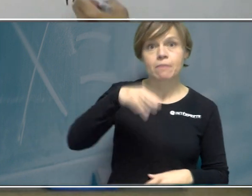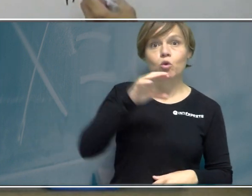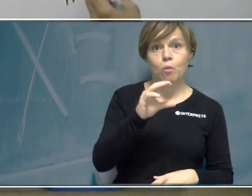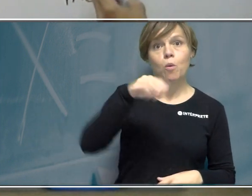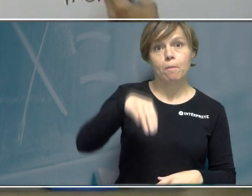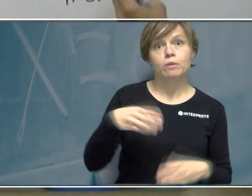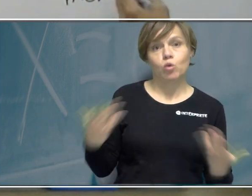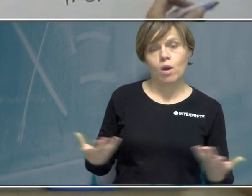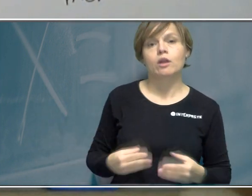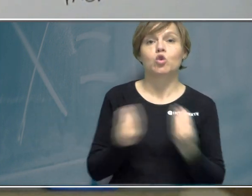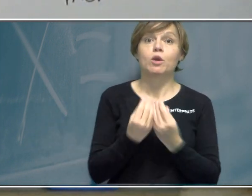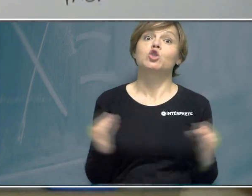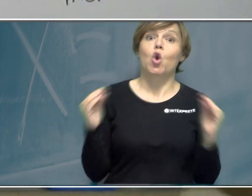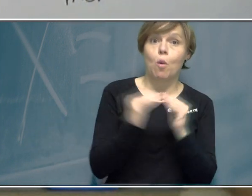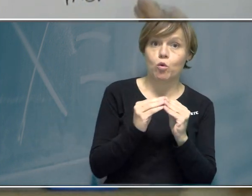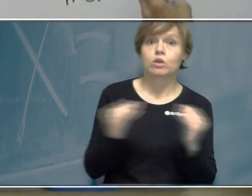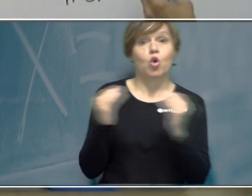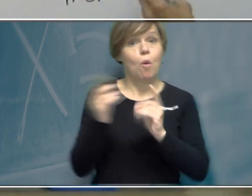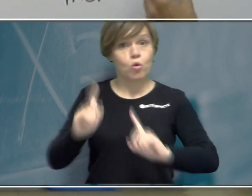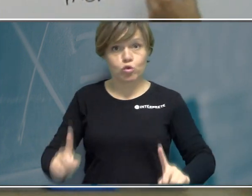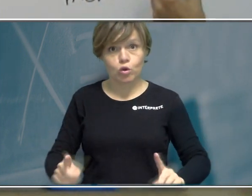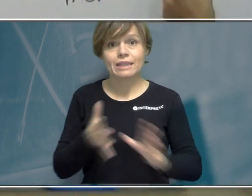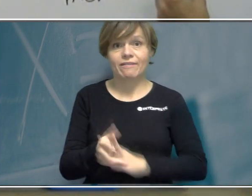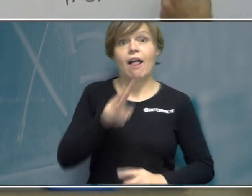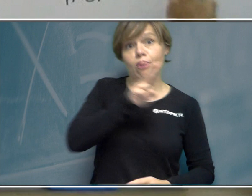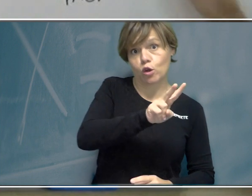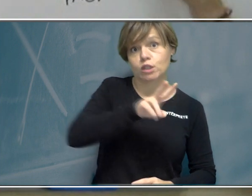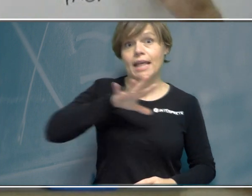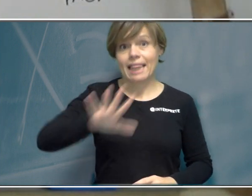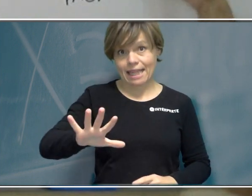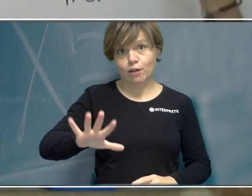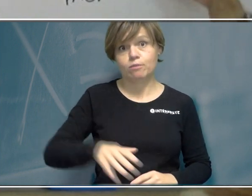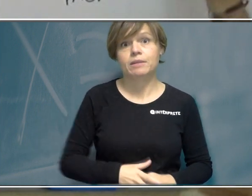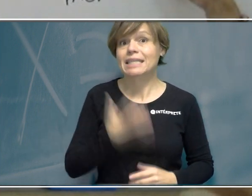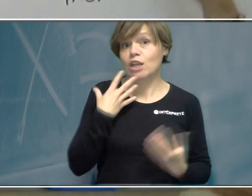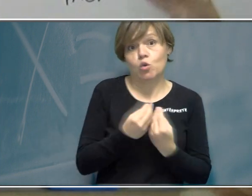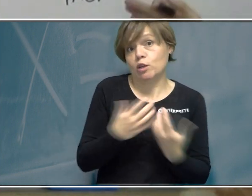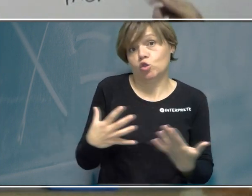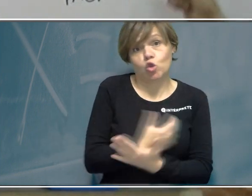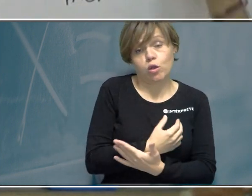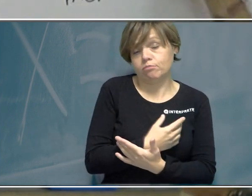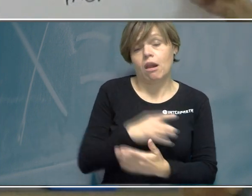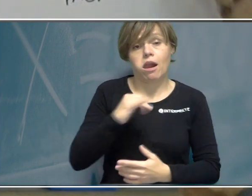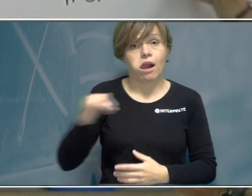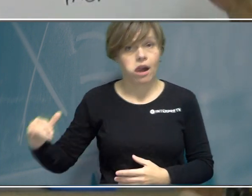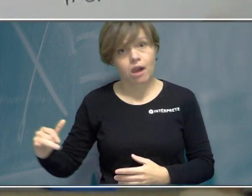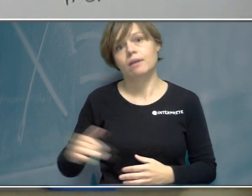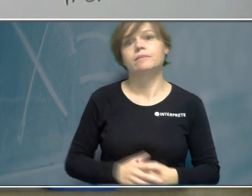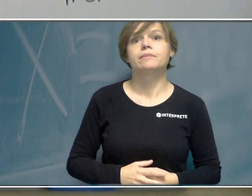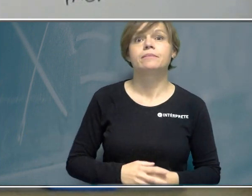múltiplo serán comunes y no comunes, es decir, el 2 y el 5, todos los numeritos diferentes que me encuentre